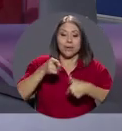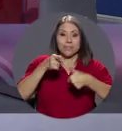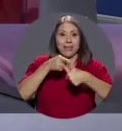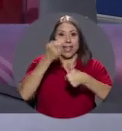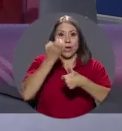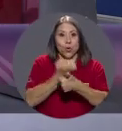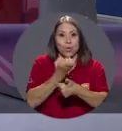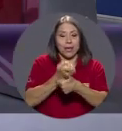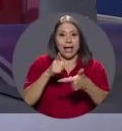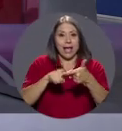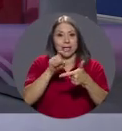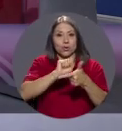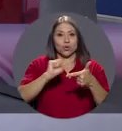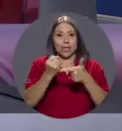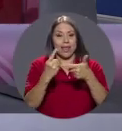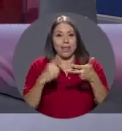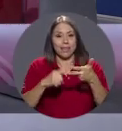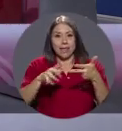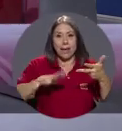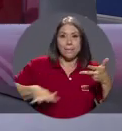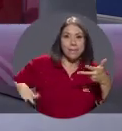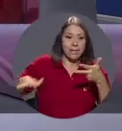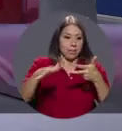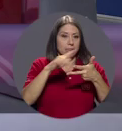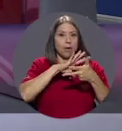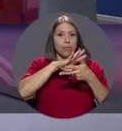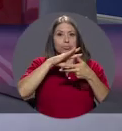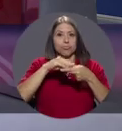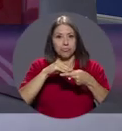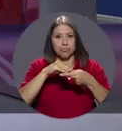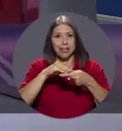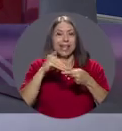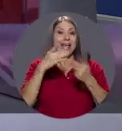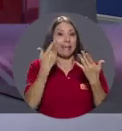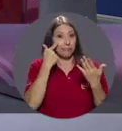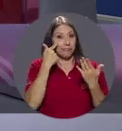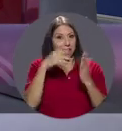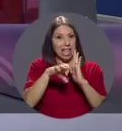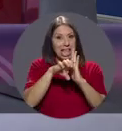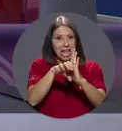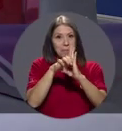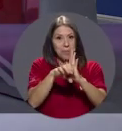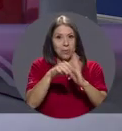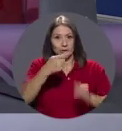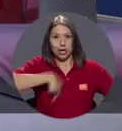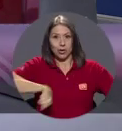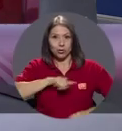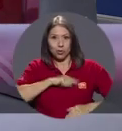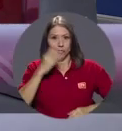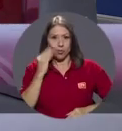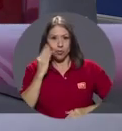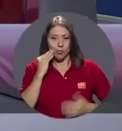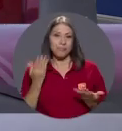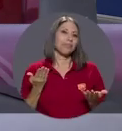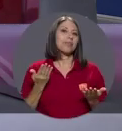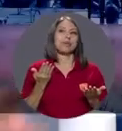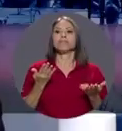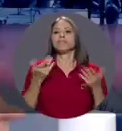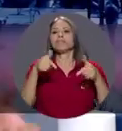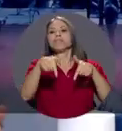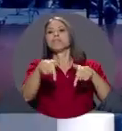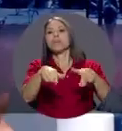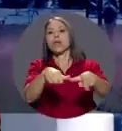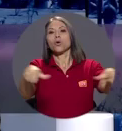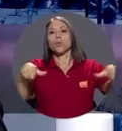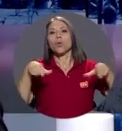entre economía, sociedad y ambiente, y en la cual, para llevar los ejemplos que todos podamos vivir en nuestro barrio, el espacio